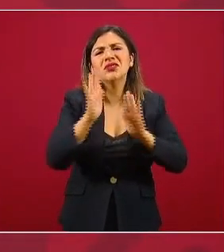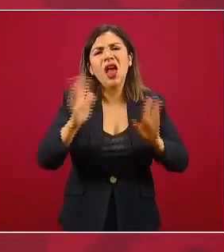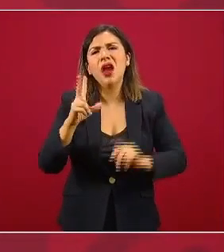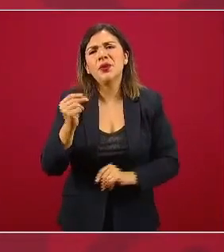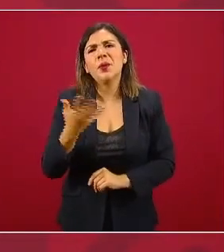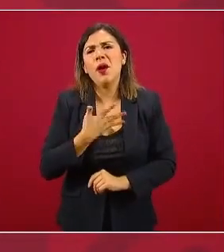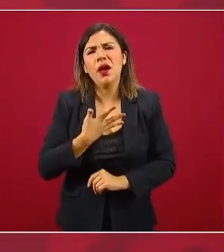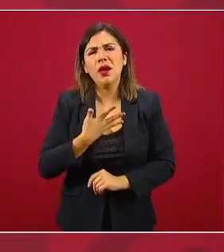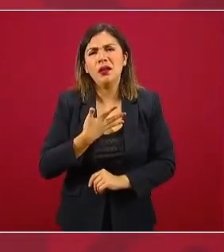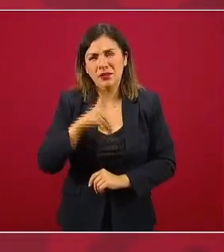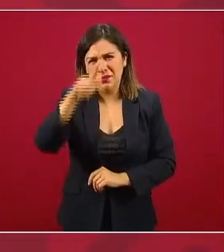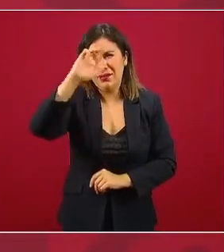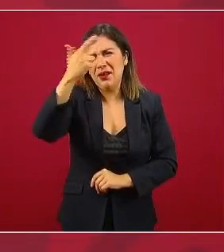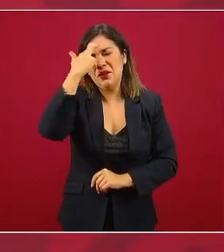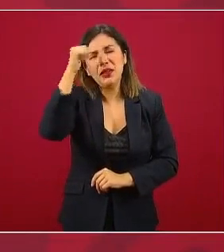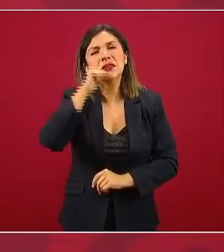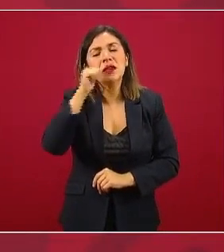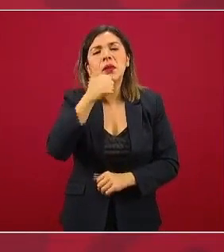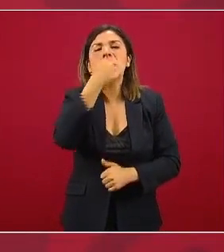Acuérdense que en cada sexenio